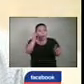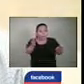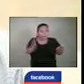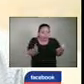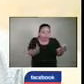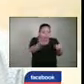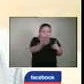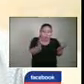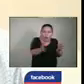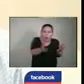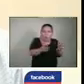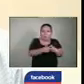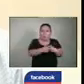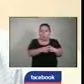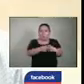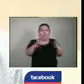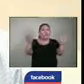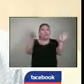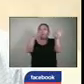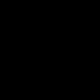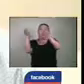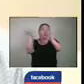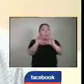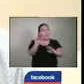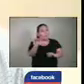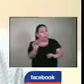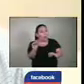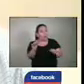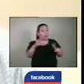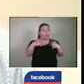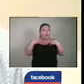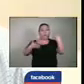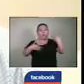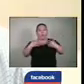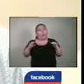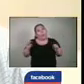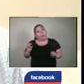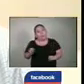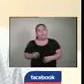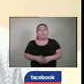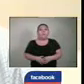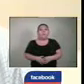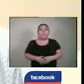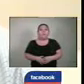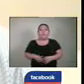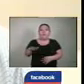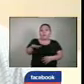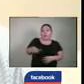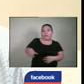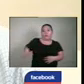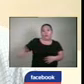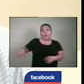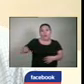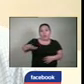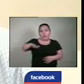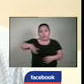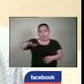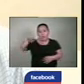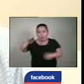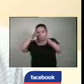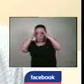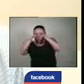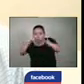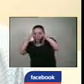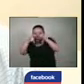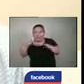en donde haya muy poca circulación de aire, así como también en los sitios donde hay atención